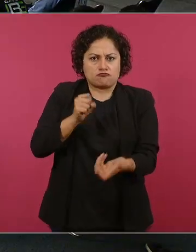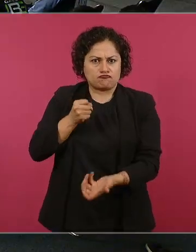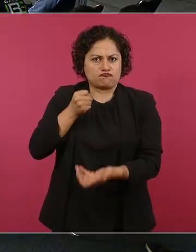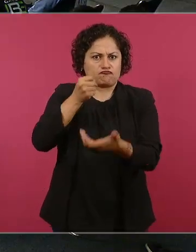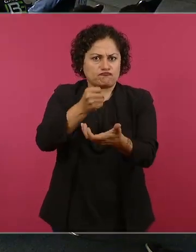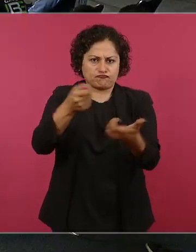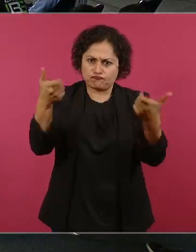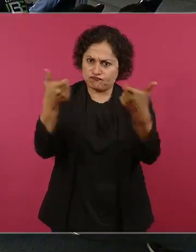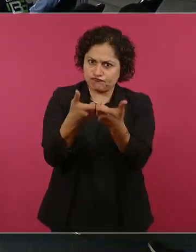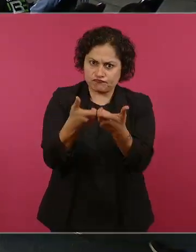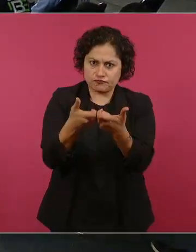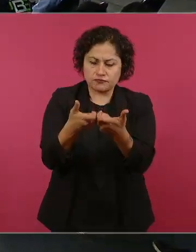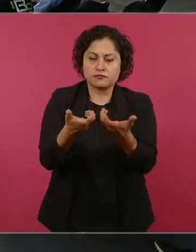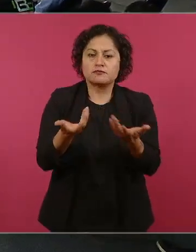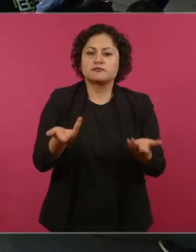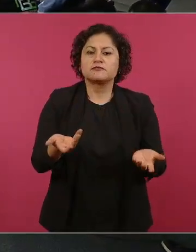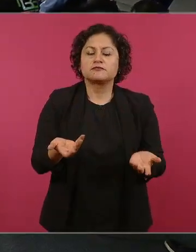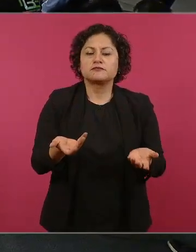Los